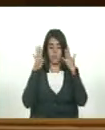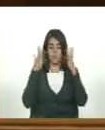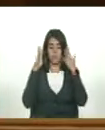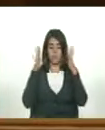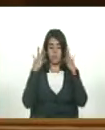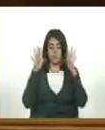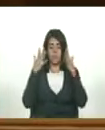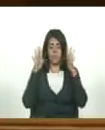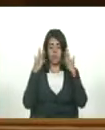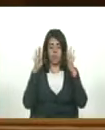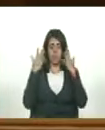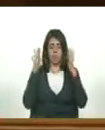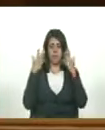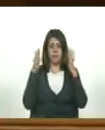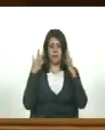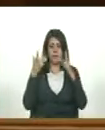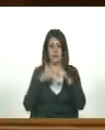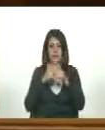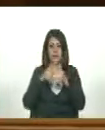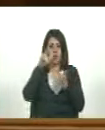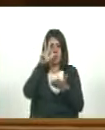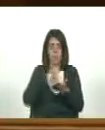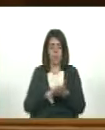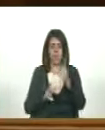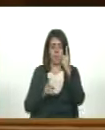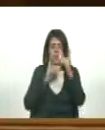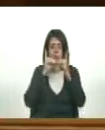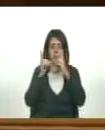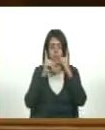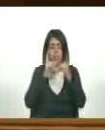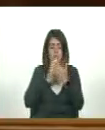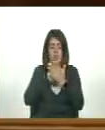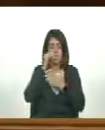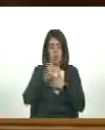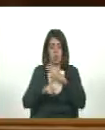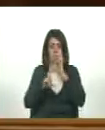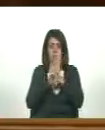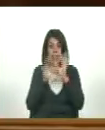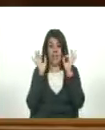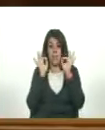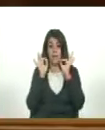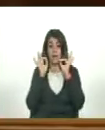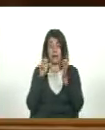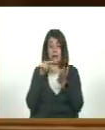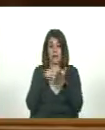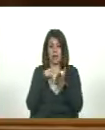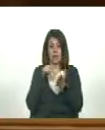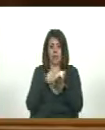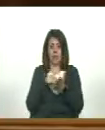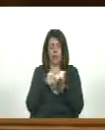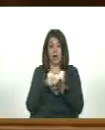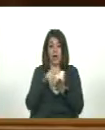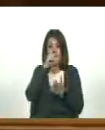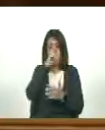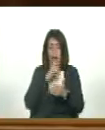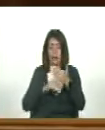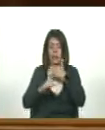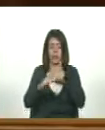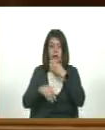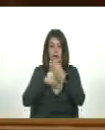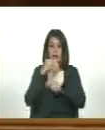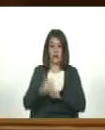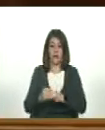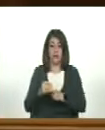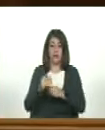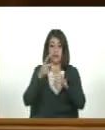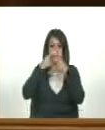En consecuencia, se declara aprobada en primera discusión el proyecto de ley especial de endeudamiento anual para el